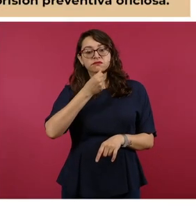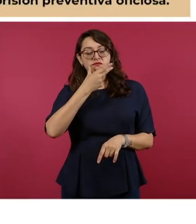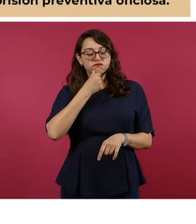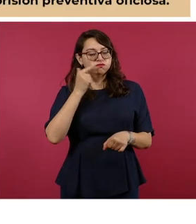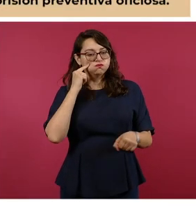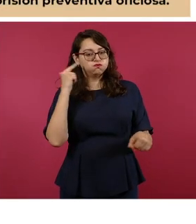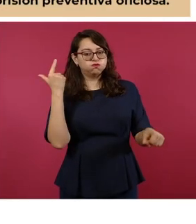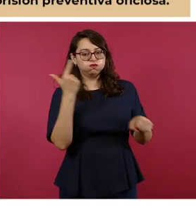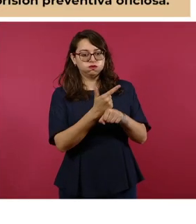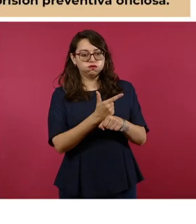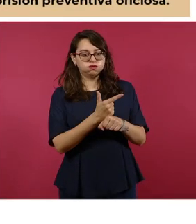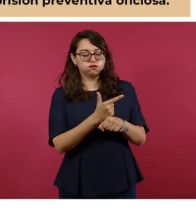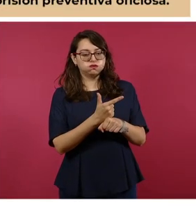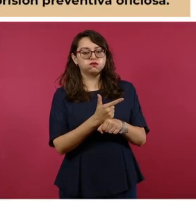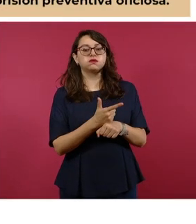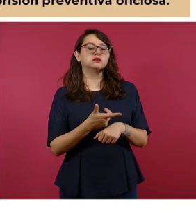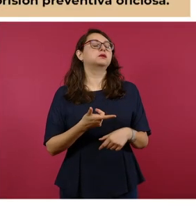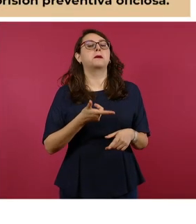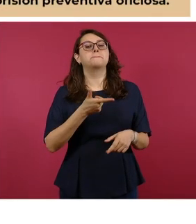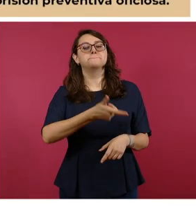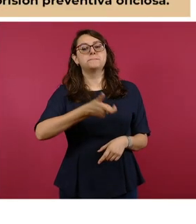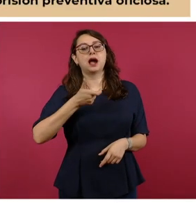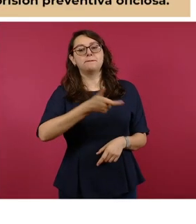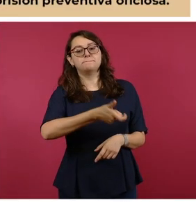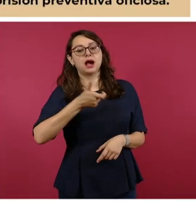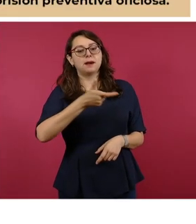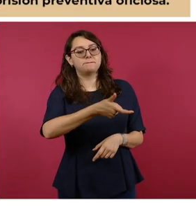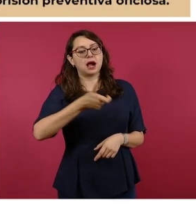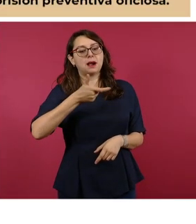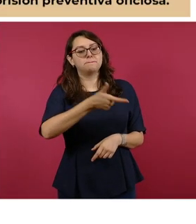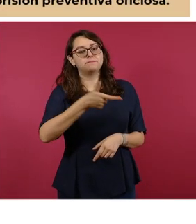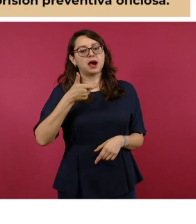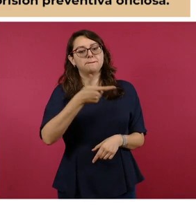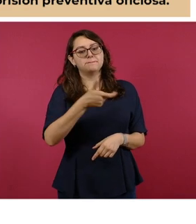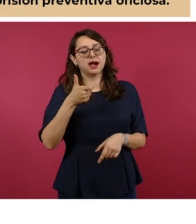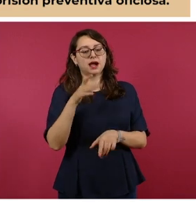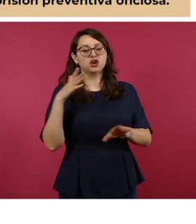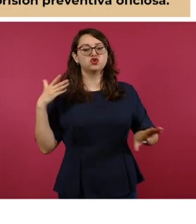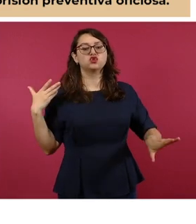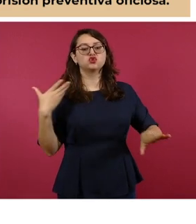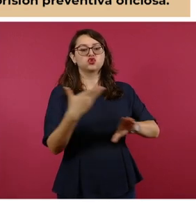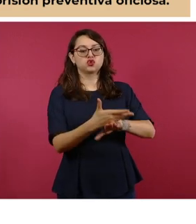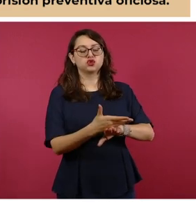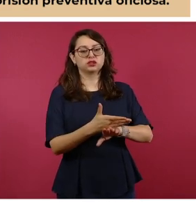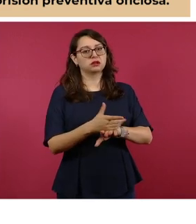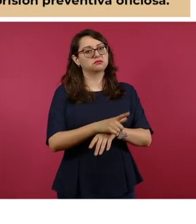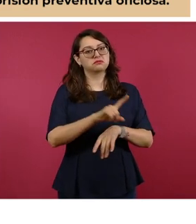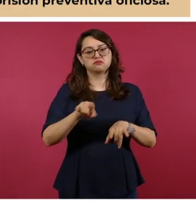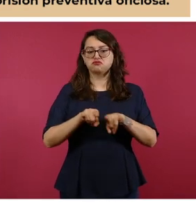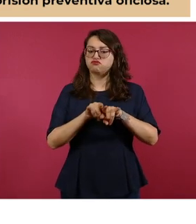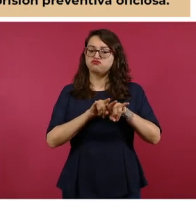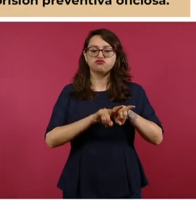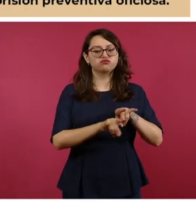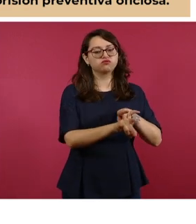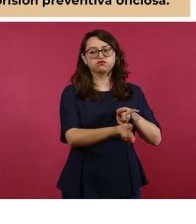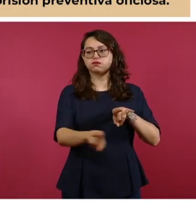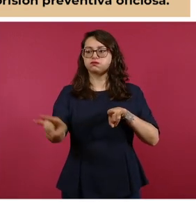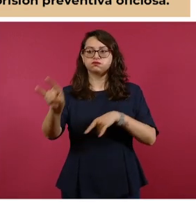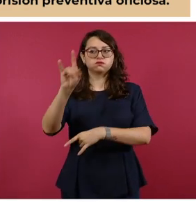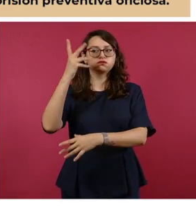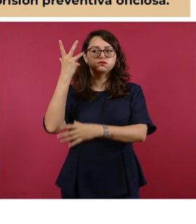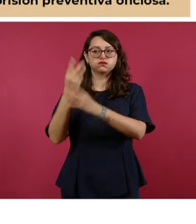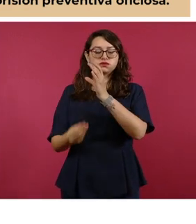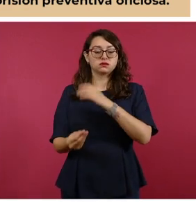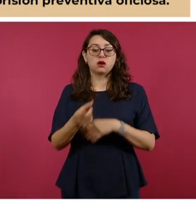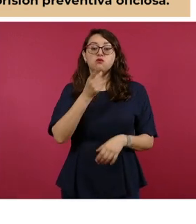investigación, el hoy detenido habría detonado un arma de fuego contra los servidores públicos y posteriormente huyó del lugar. Afortunadamente,